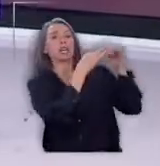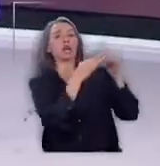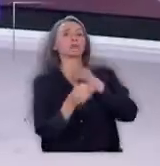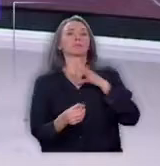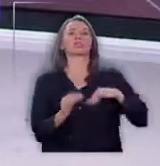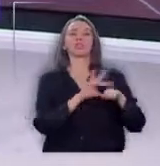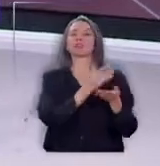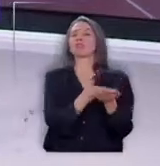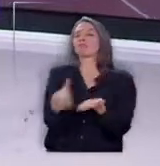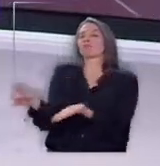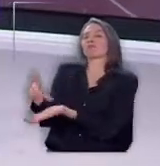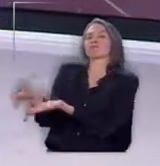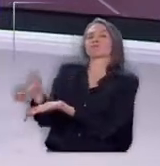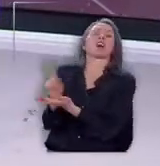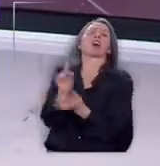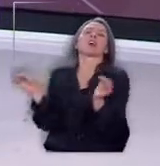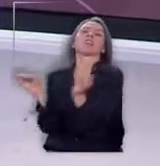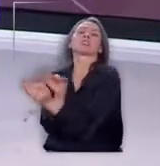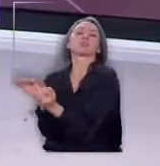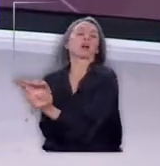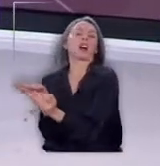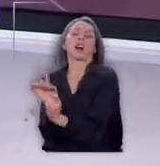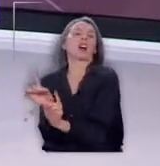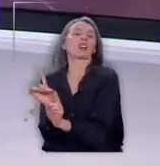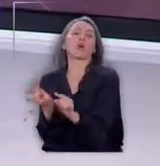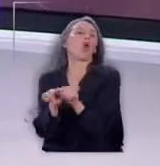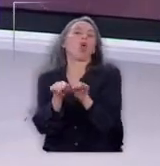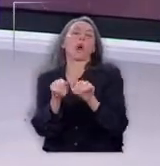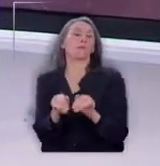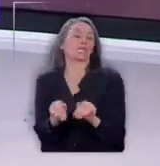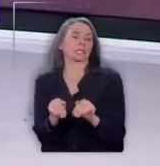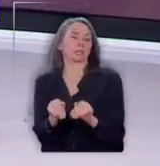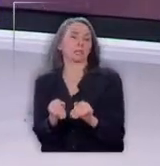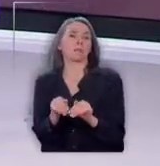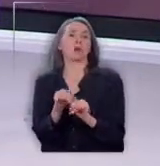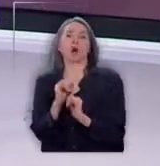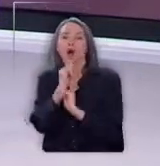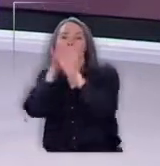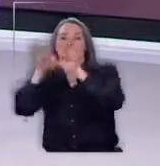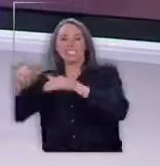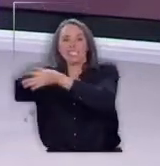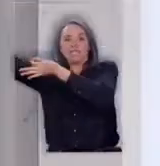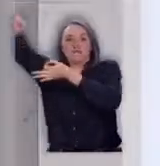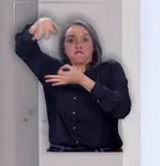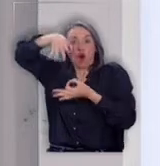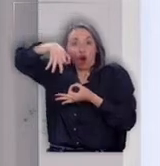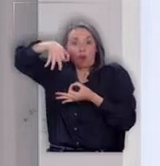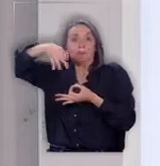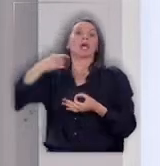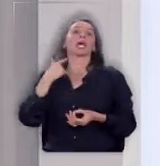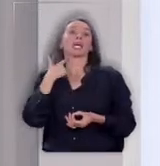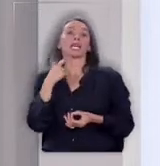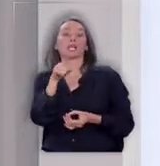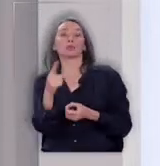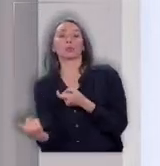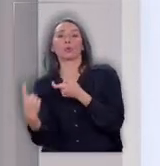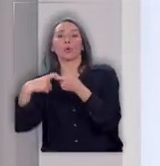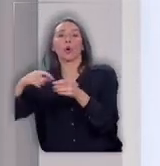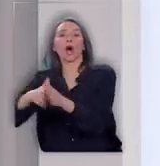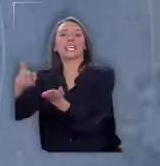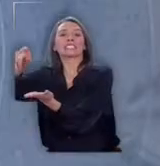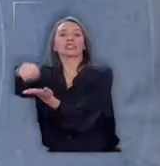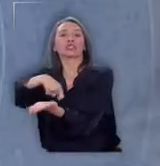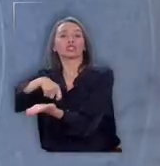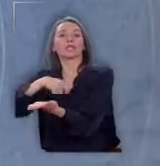descartadas y se daban explicaciones como que no es lo mismo un informe que el el hecho de estar inscrito en el registro civil